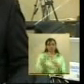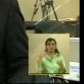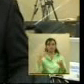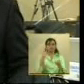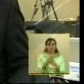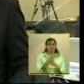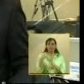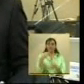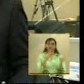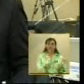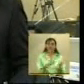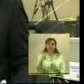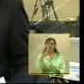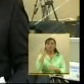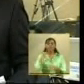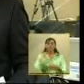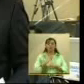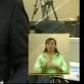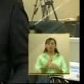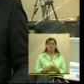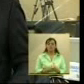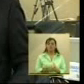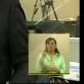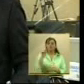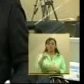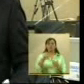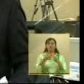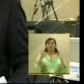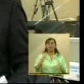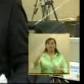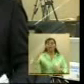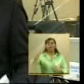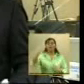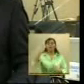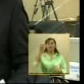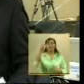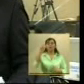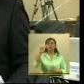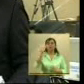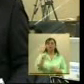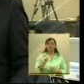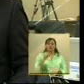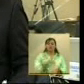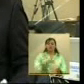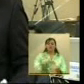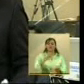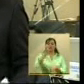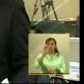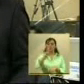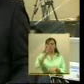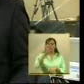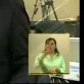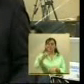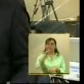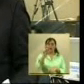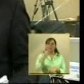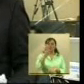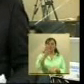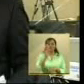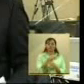organizó el pueblo ecuatoriano por la libertad de los comandos de Taura, el presidente doctor Rodrigo Borja, en ejercicio de sus